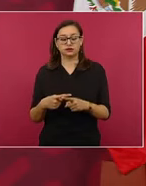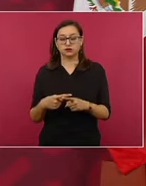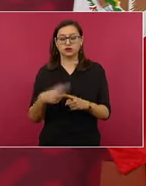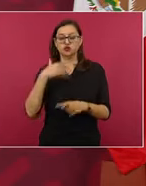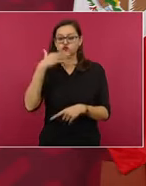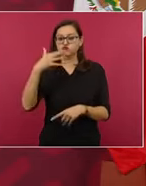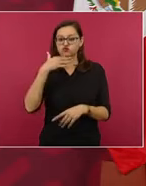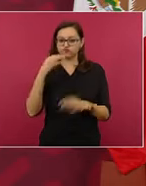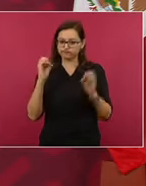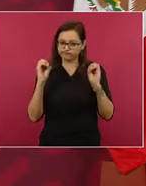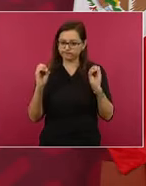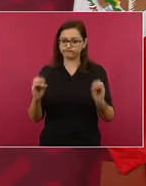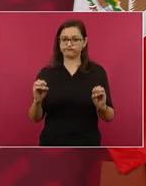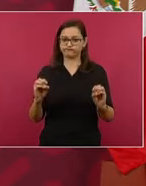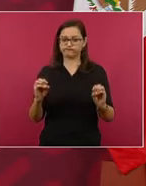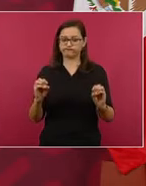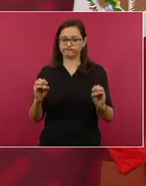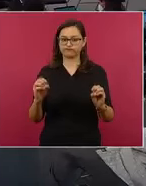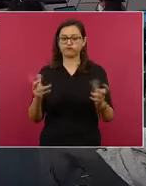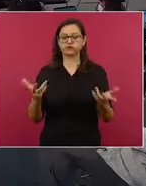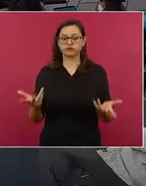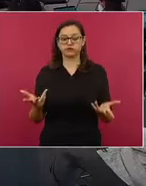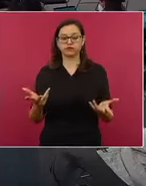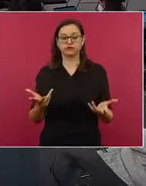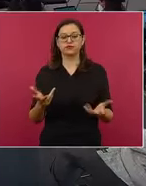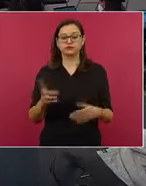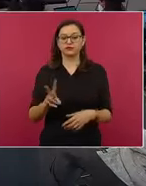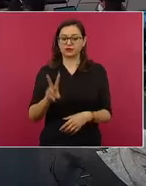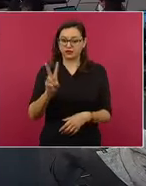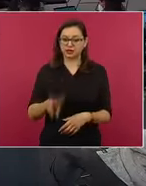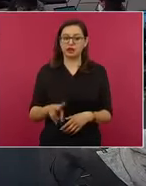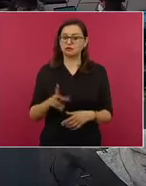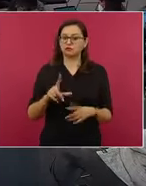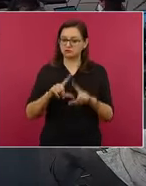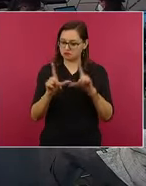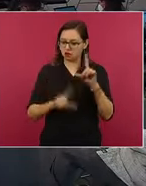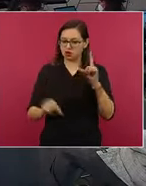Porque eso es lo que nos va a ayudar a sacar